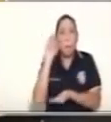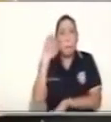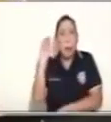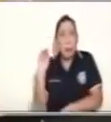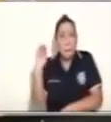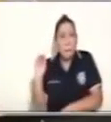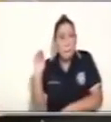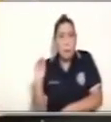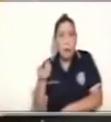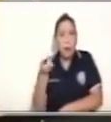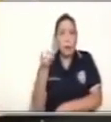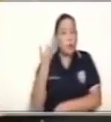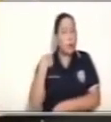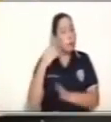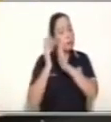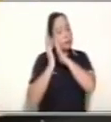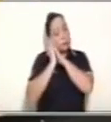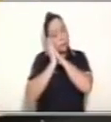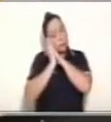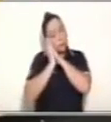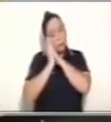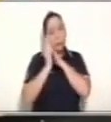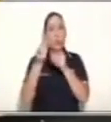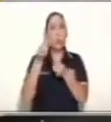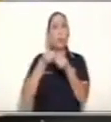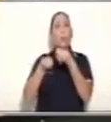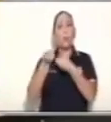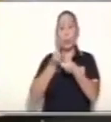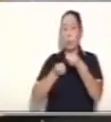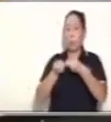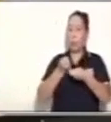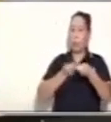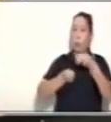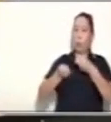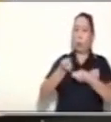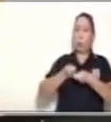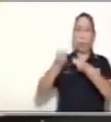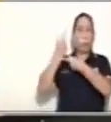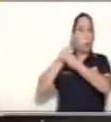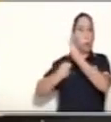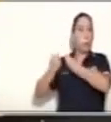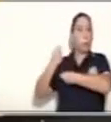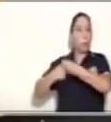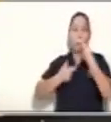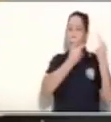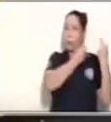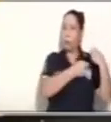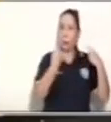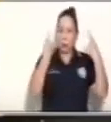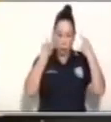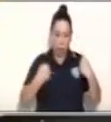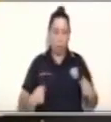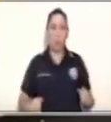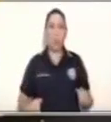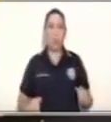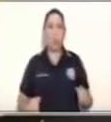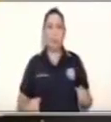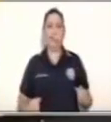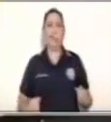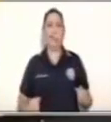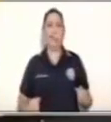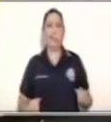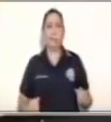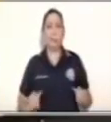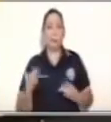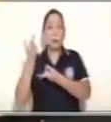y ellas se dormían y cuando amanecían con las trenzas hechas. ¿Y saben qué es lo peor? Que les